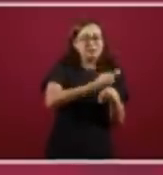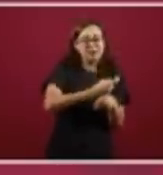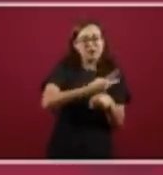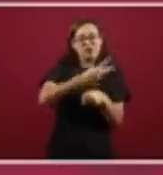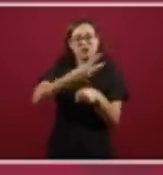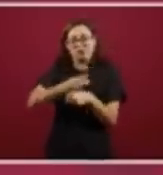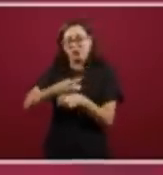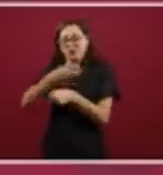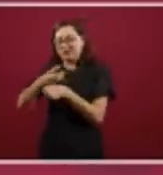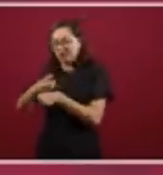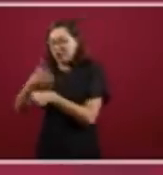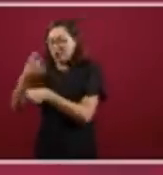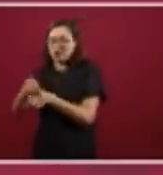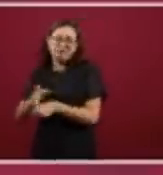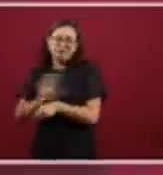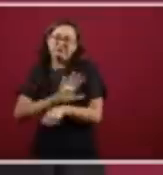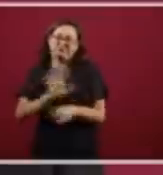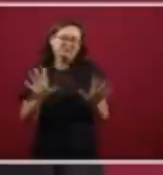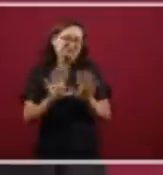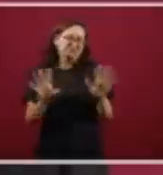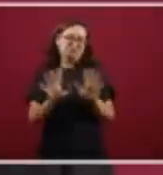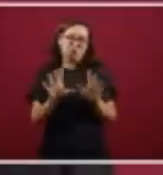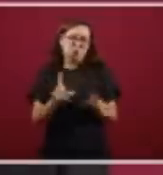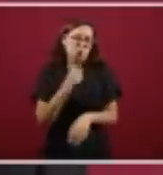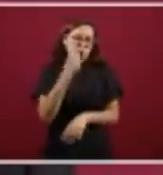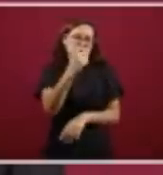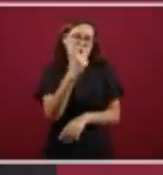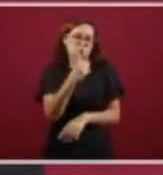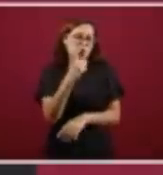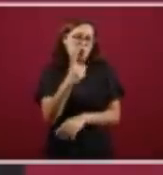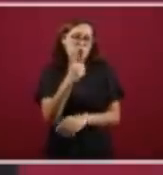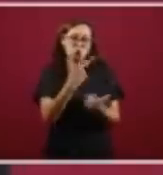organización completa, es decir,